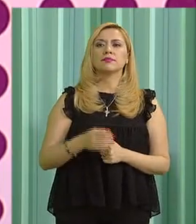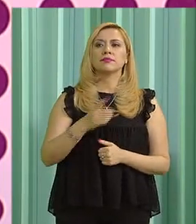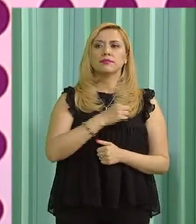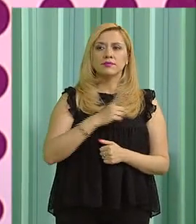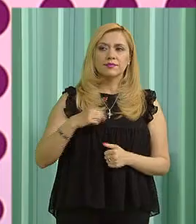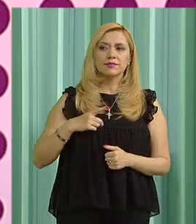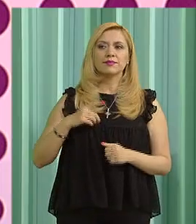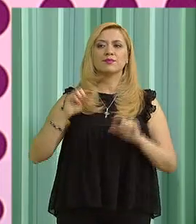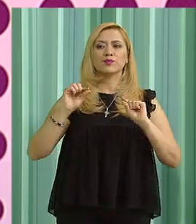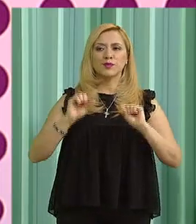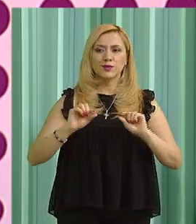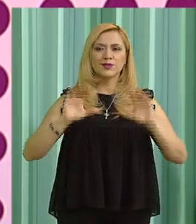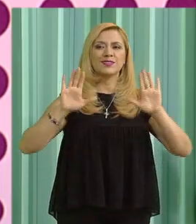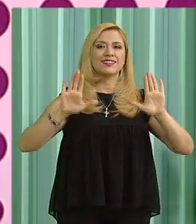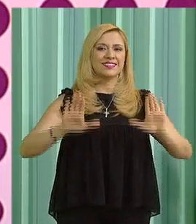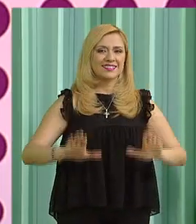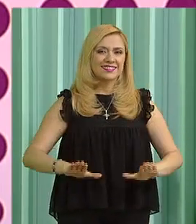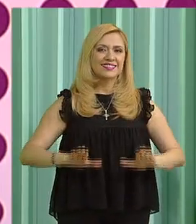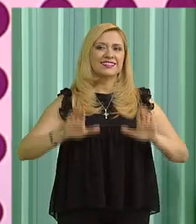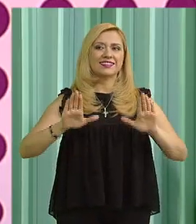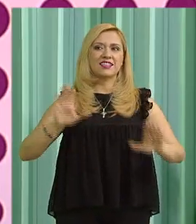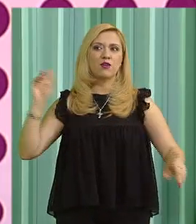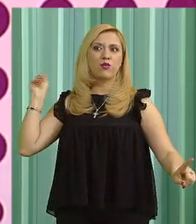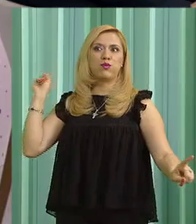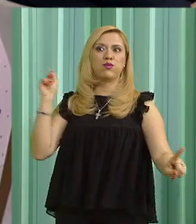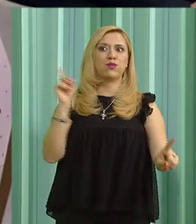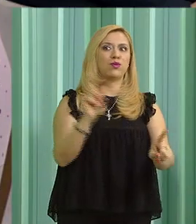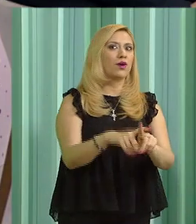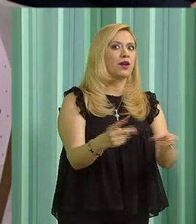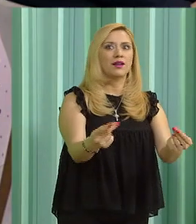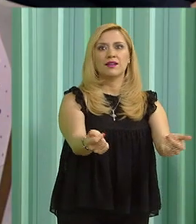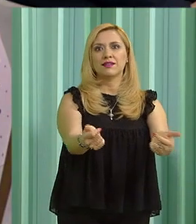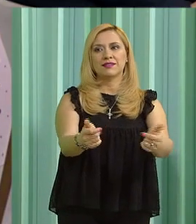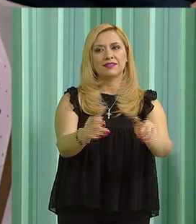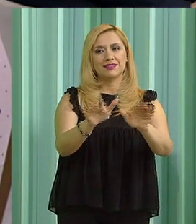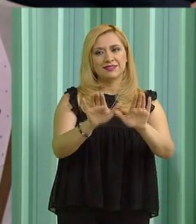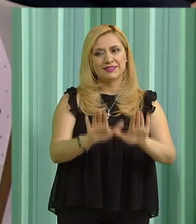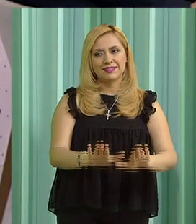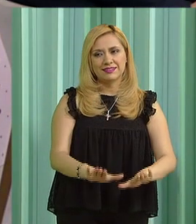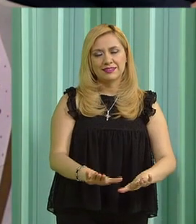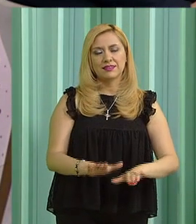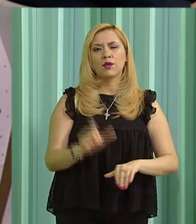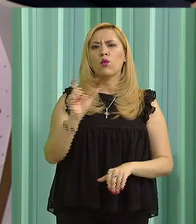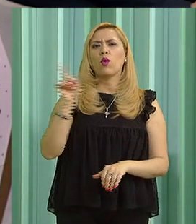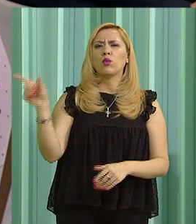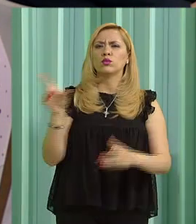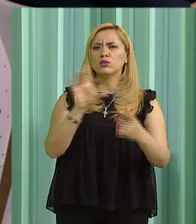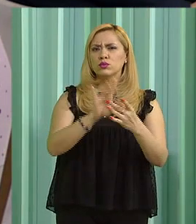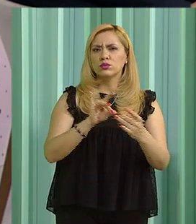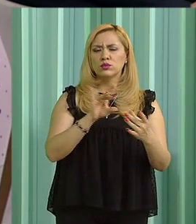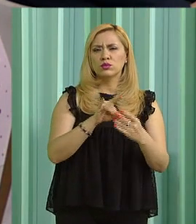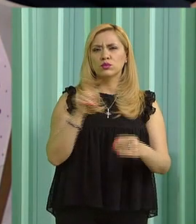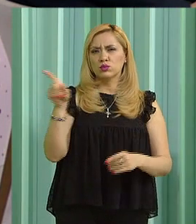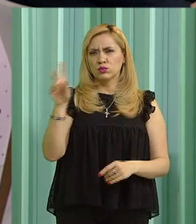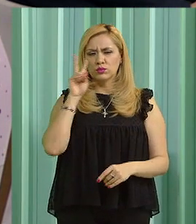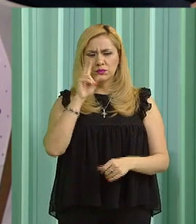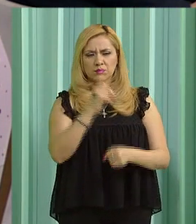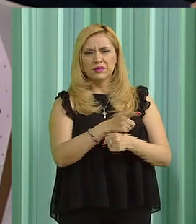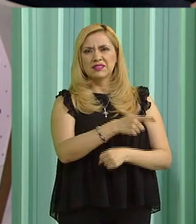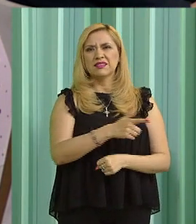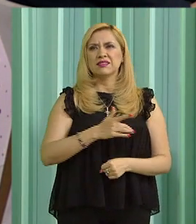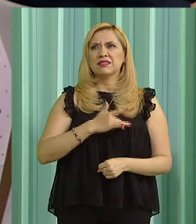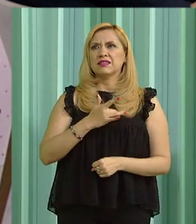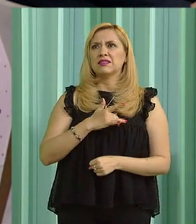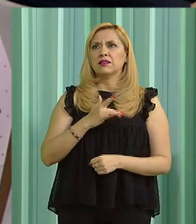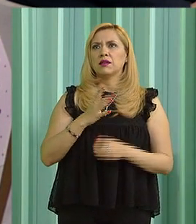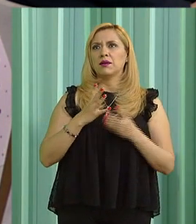un poco la velocidad con la que llegan. Cuando tú les das esta información, ¿tú percibes que ellos se sienten, digamos, un poco